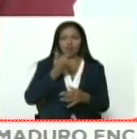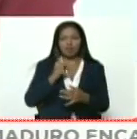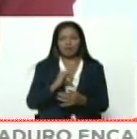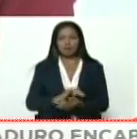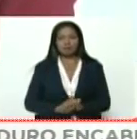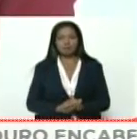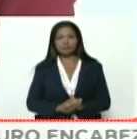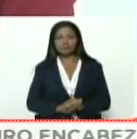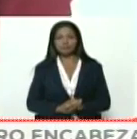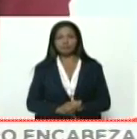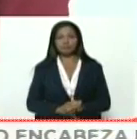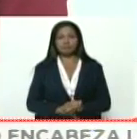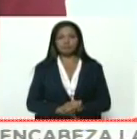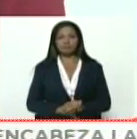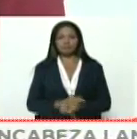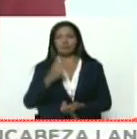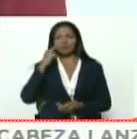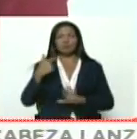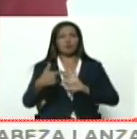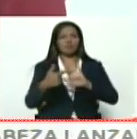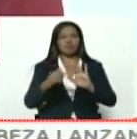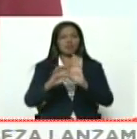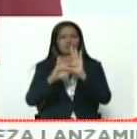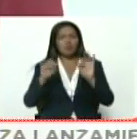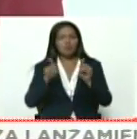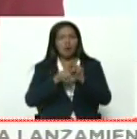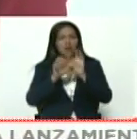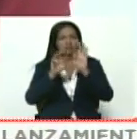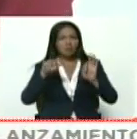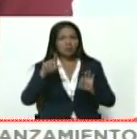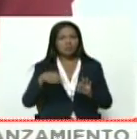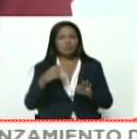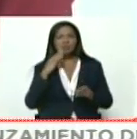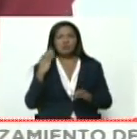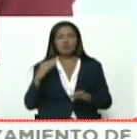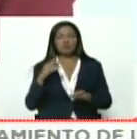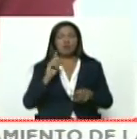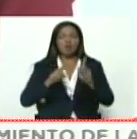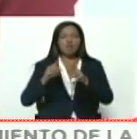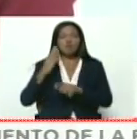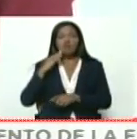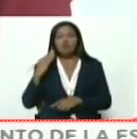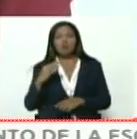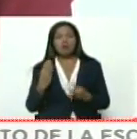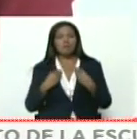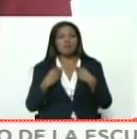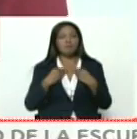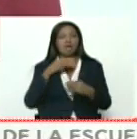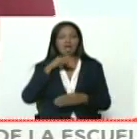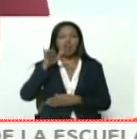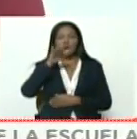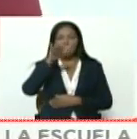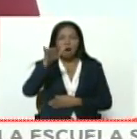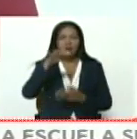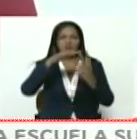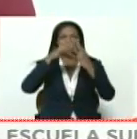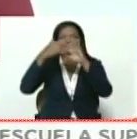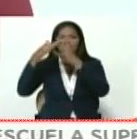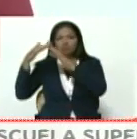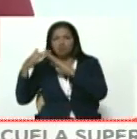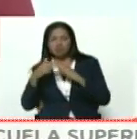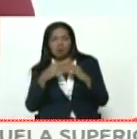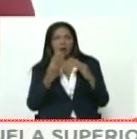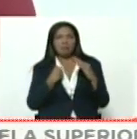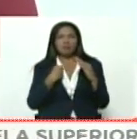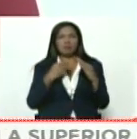también descifrar esos códigos para llegar a la juventud. Hay jóvenes que viven en los barrios, que viven en las zonas populares